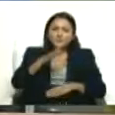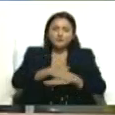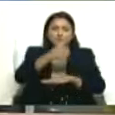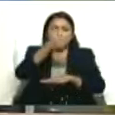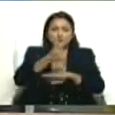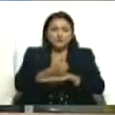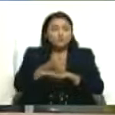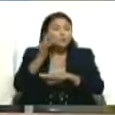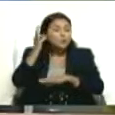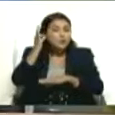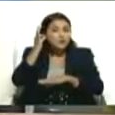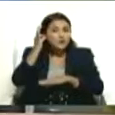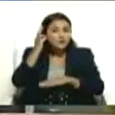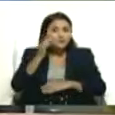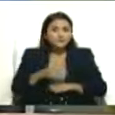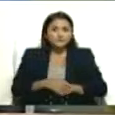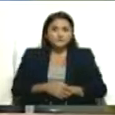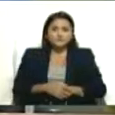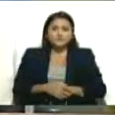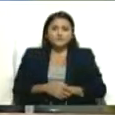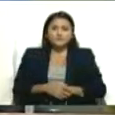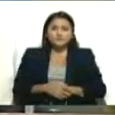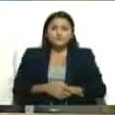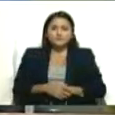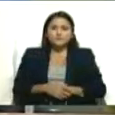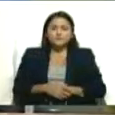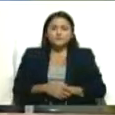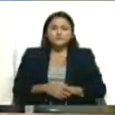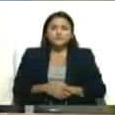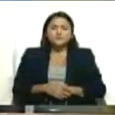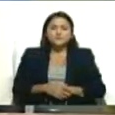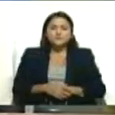Aura Rosa Hernández,